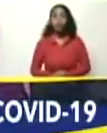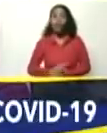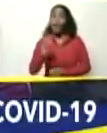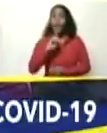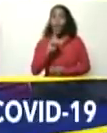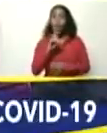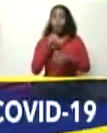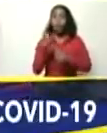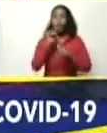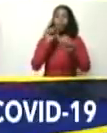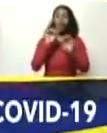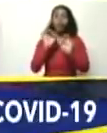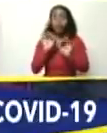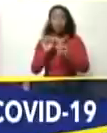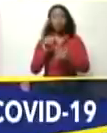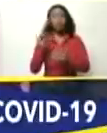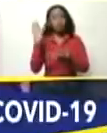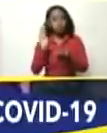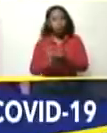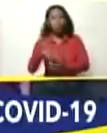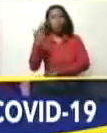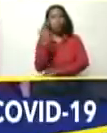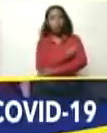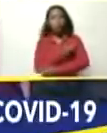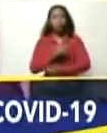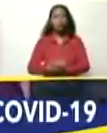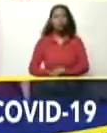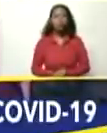seco. Póngase la vacuna.